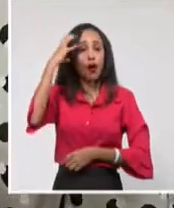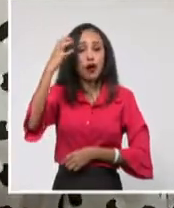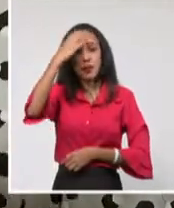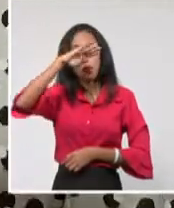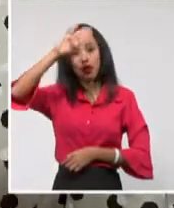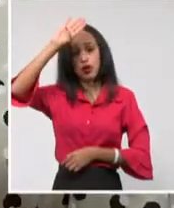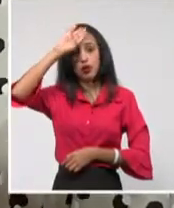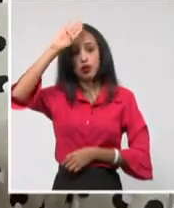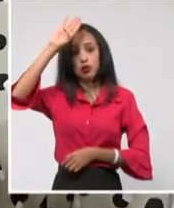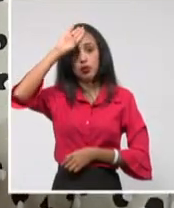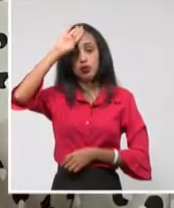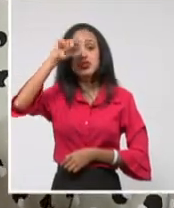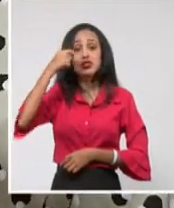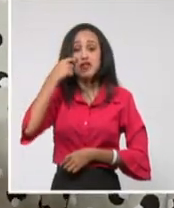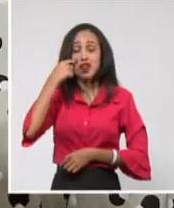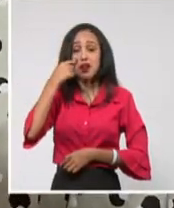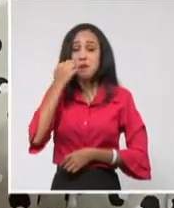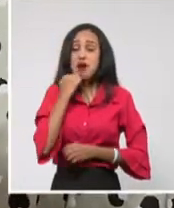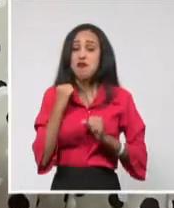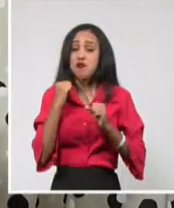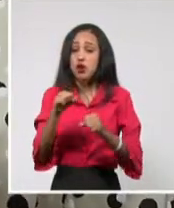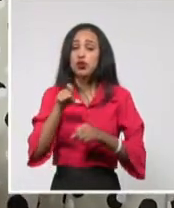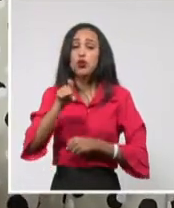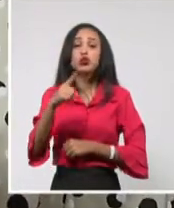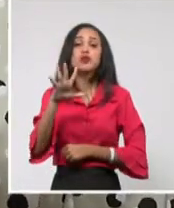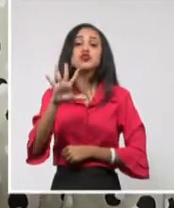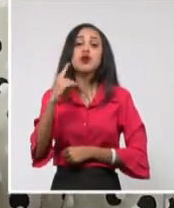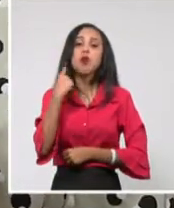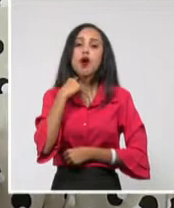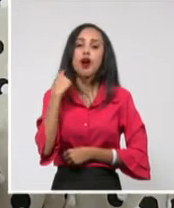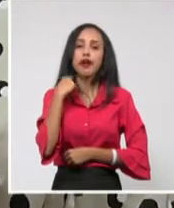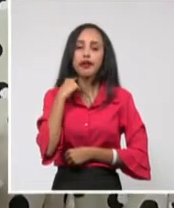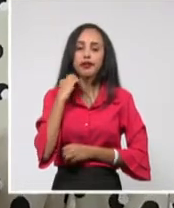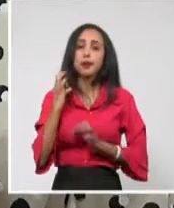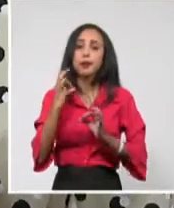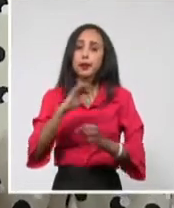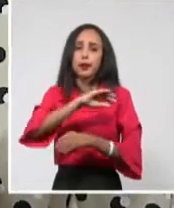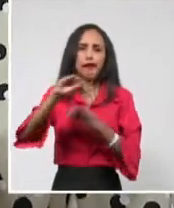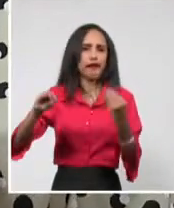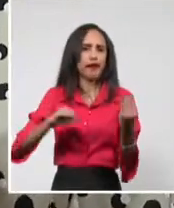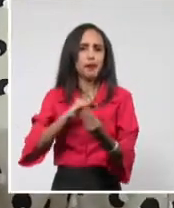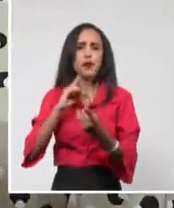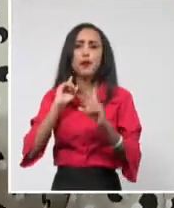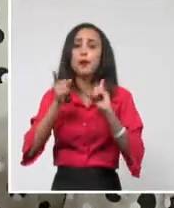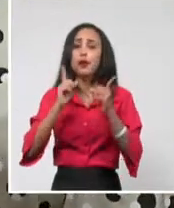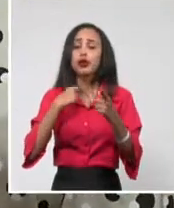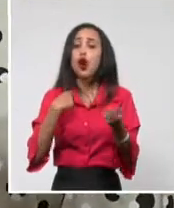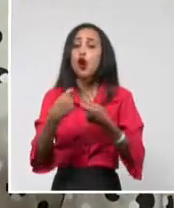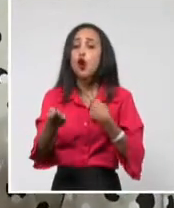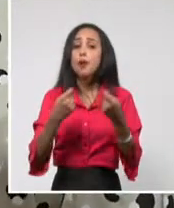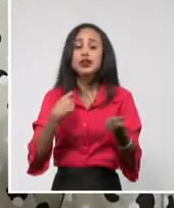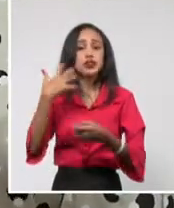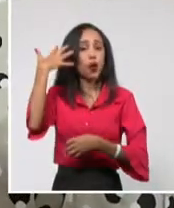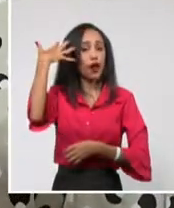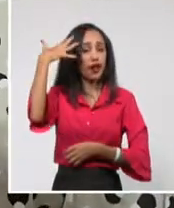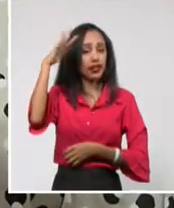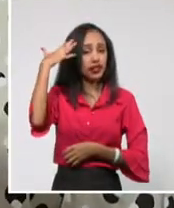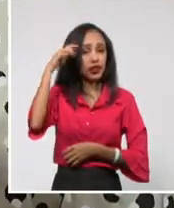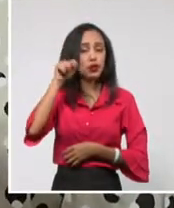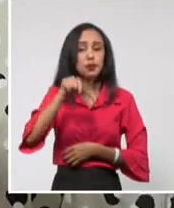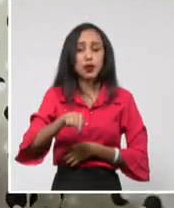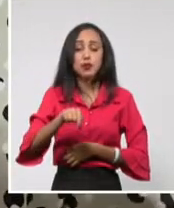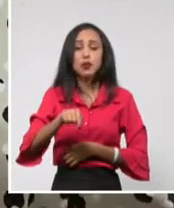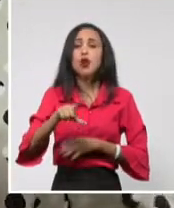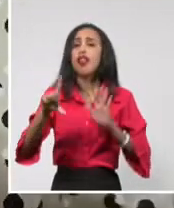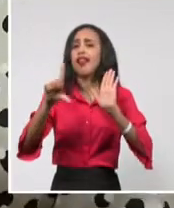más evidente en los últimos 5 años con la modificación de las políticas para el comercio exterior y la revisión de las normas